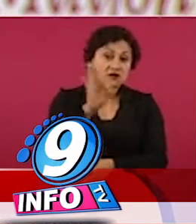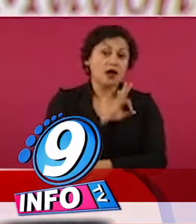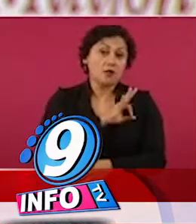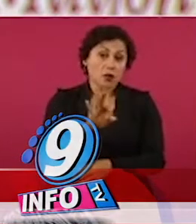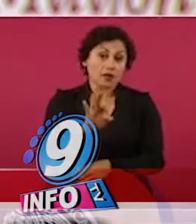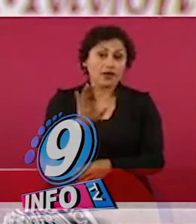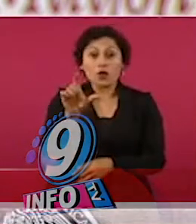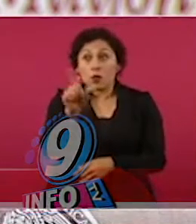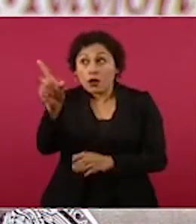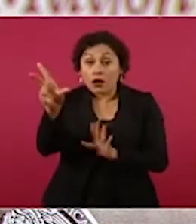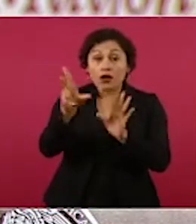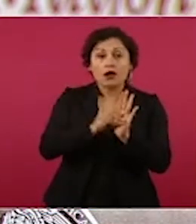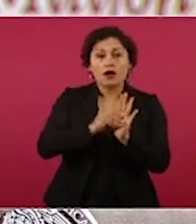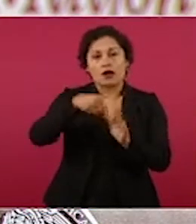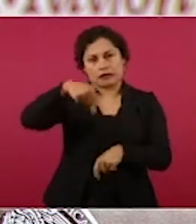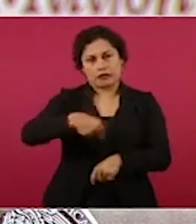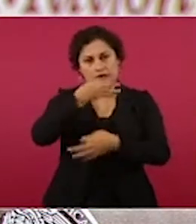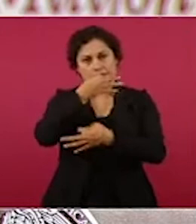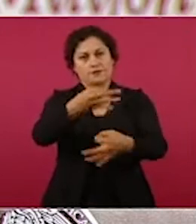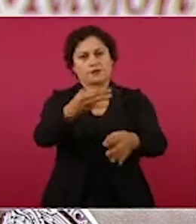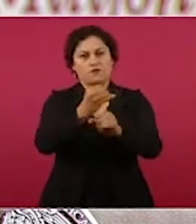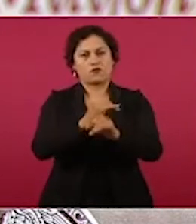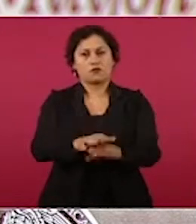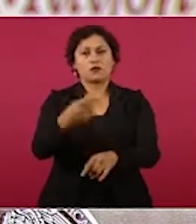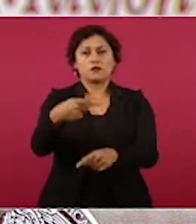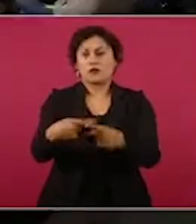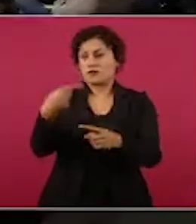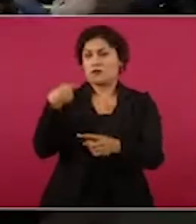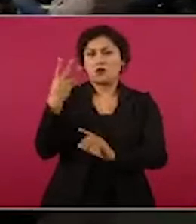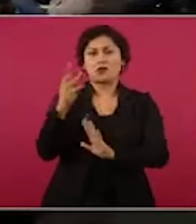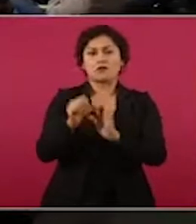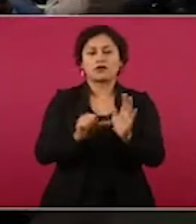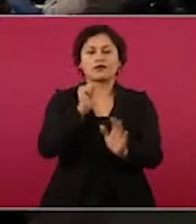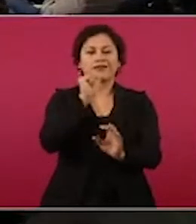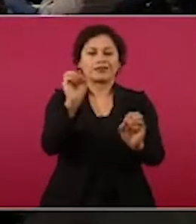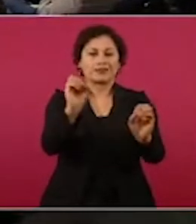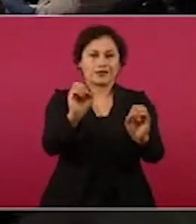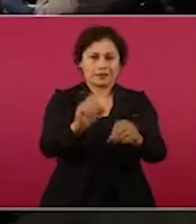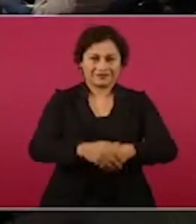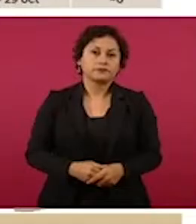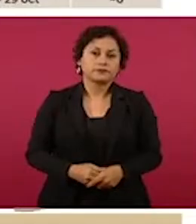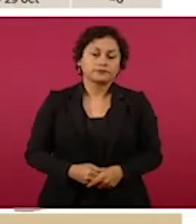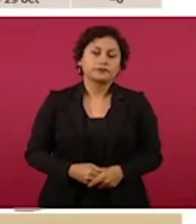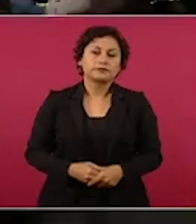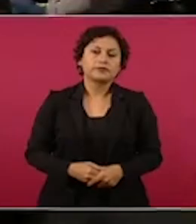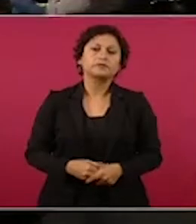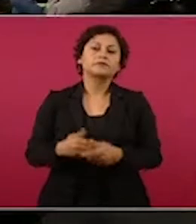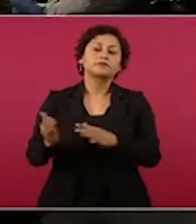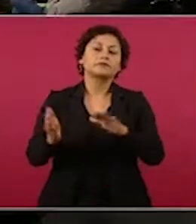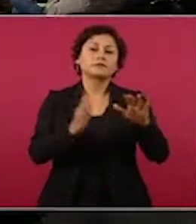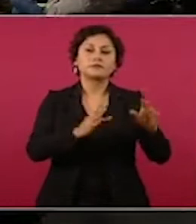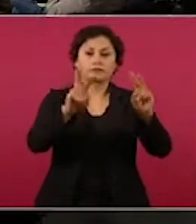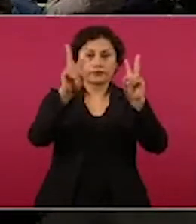continúa avanzando aceleradamente con las segundas dosis para que los esquemas vacunación sean completos la vacunación